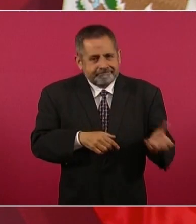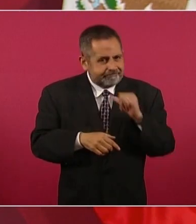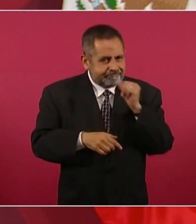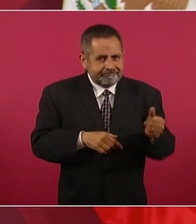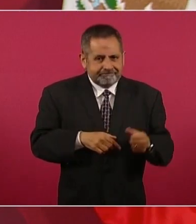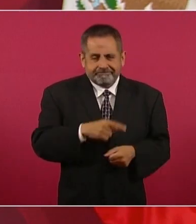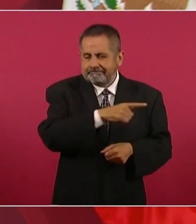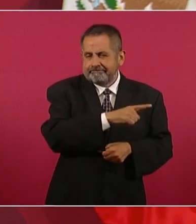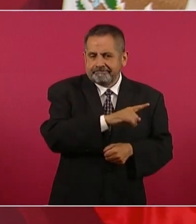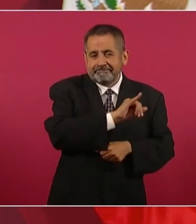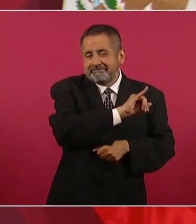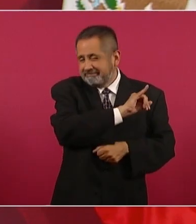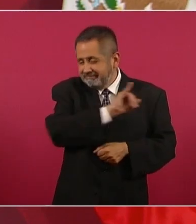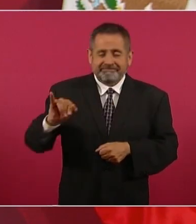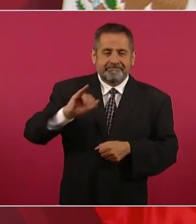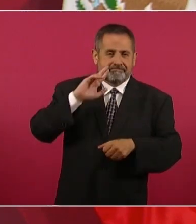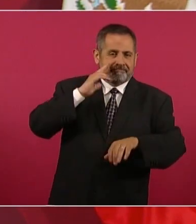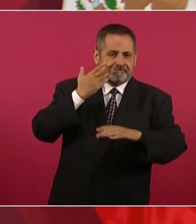muy responsable